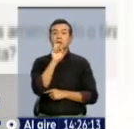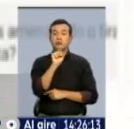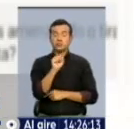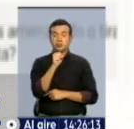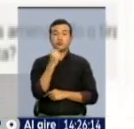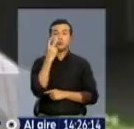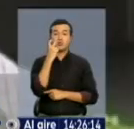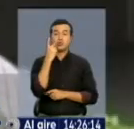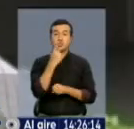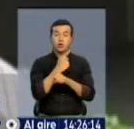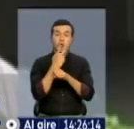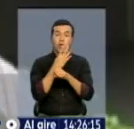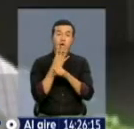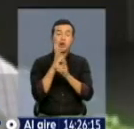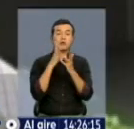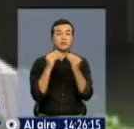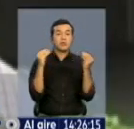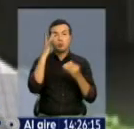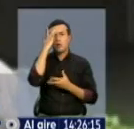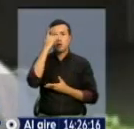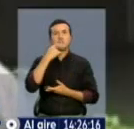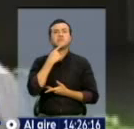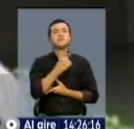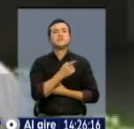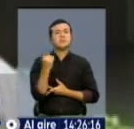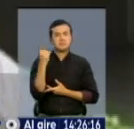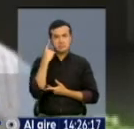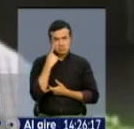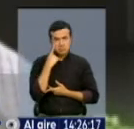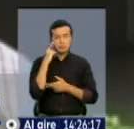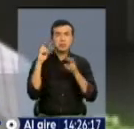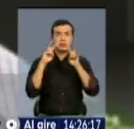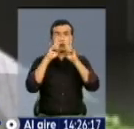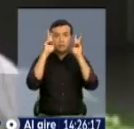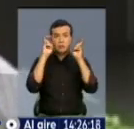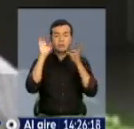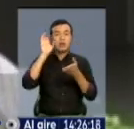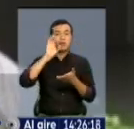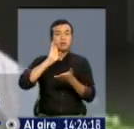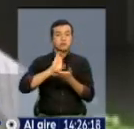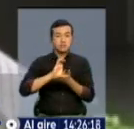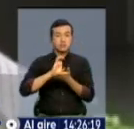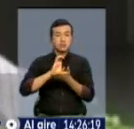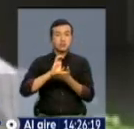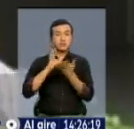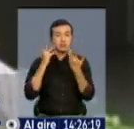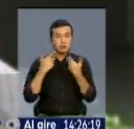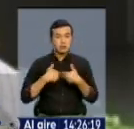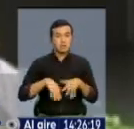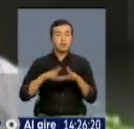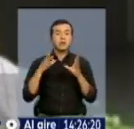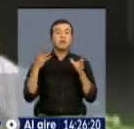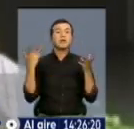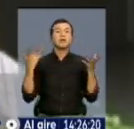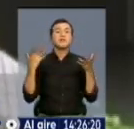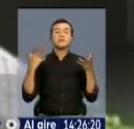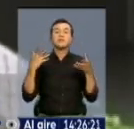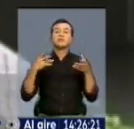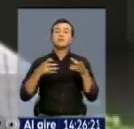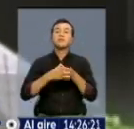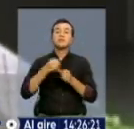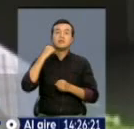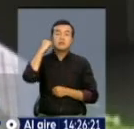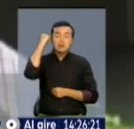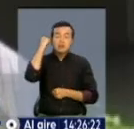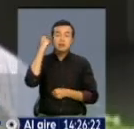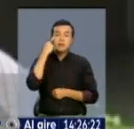desaparecido, tras recibir supuestas amenazas por haber publicado un reportaje sobre un centro penitenciario del país. El sindicato ha pedido a las autoridades venezolanas